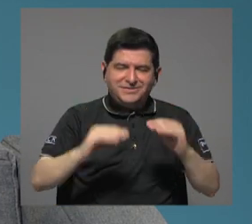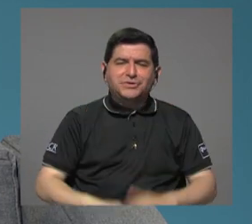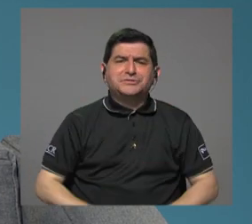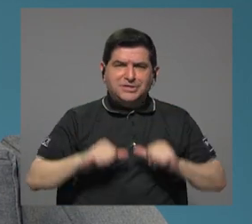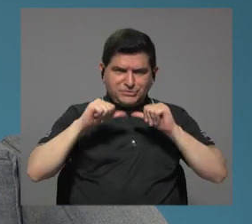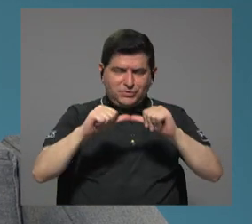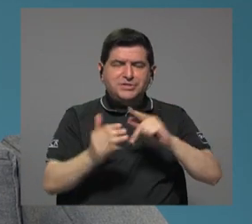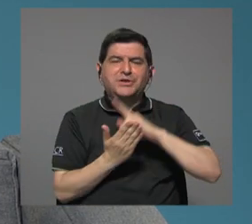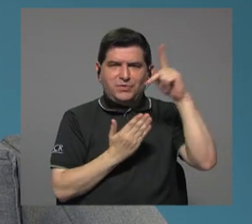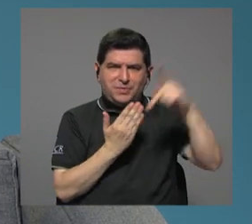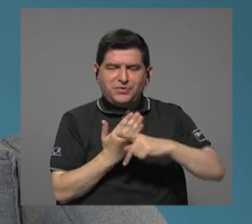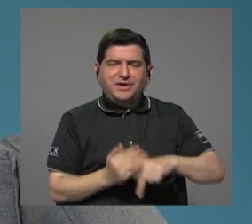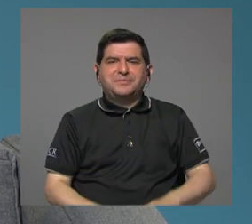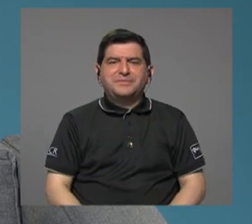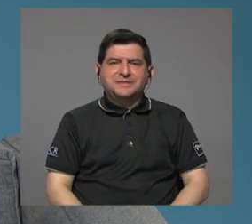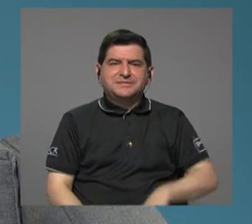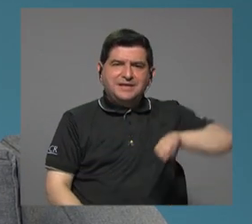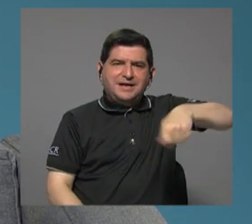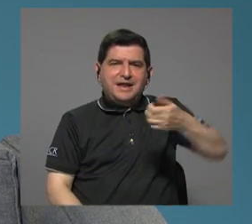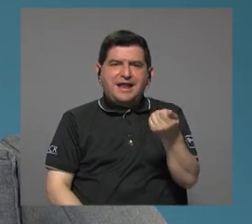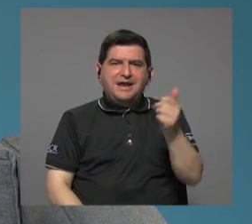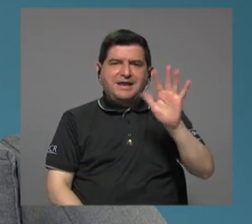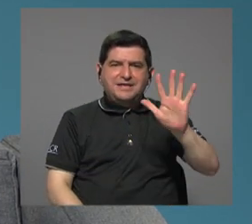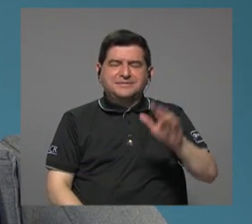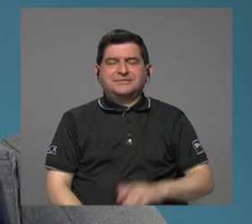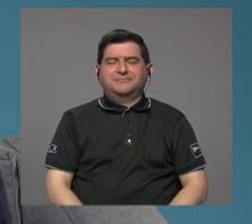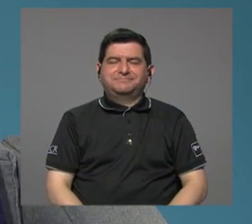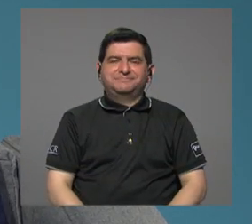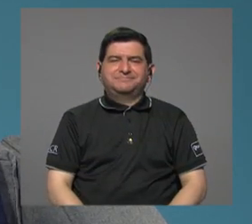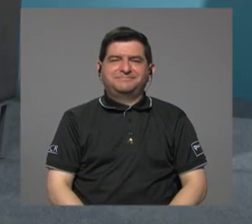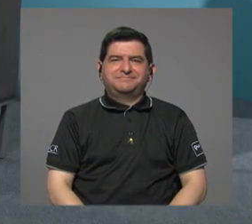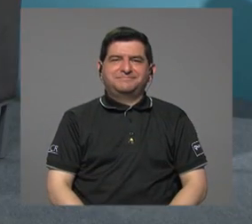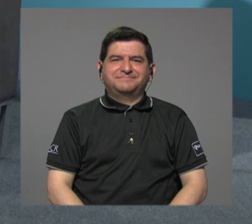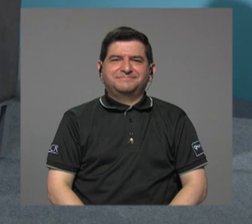manténgase con la programación de canal 15